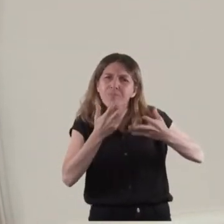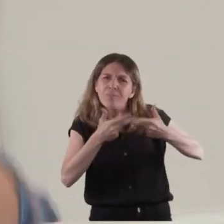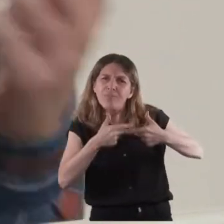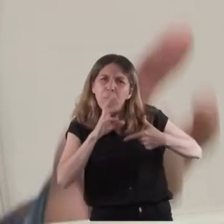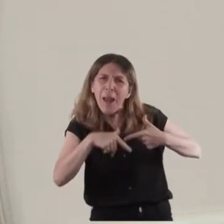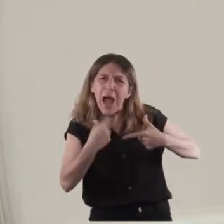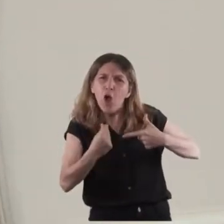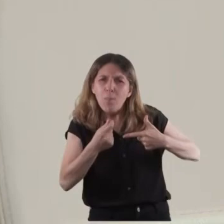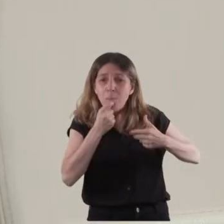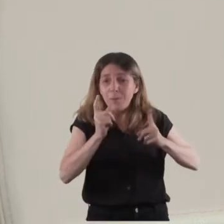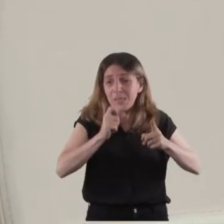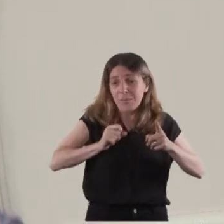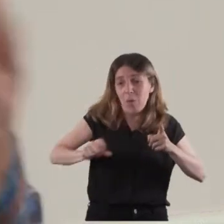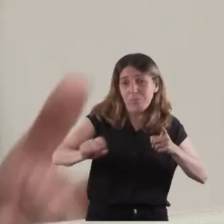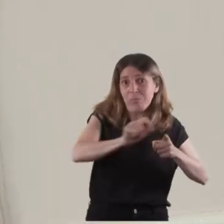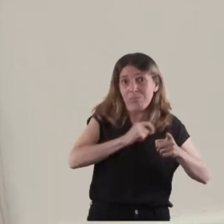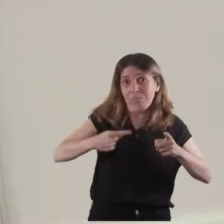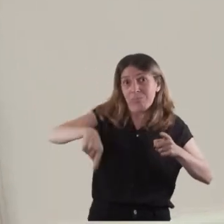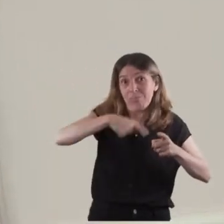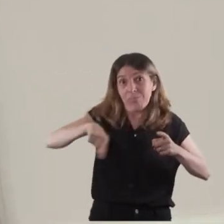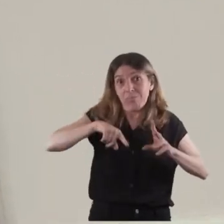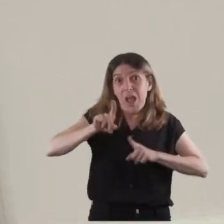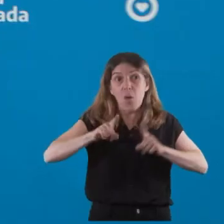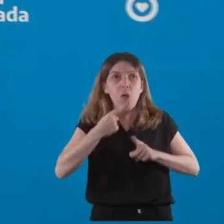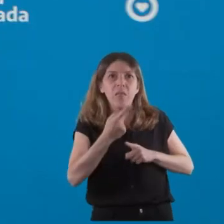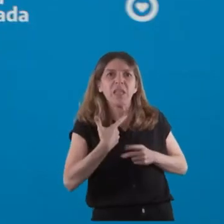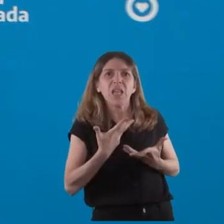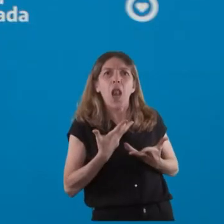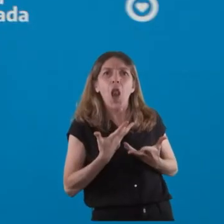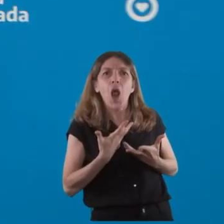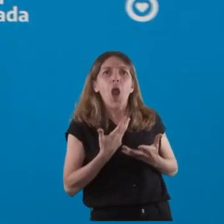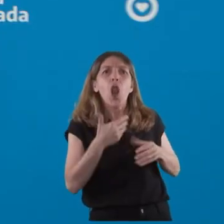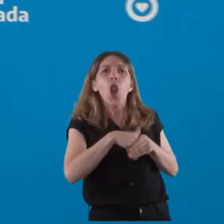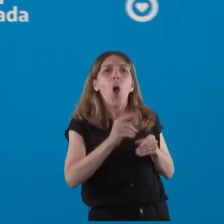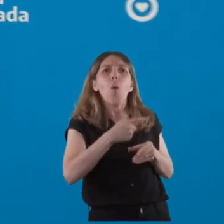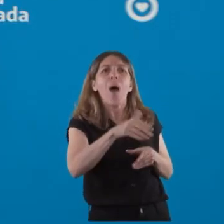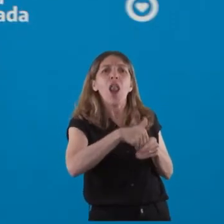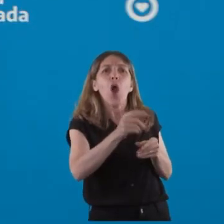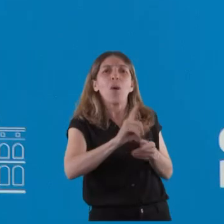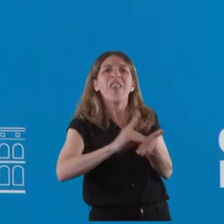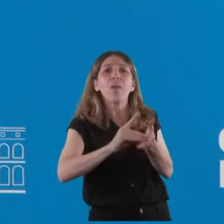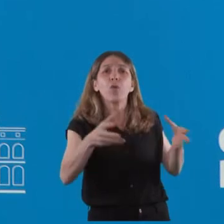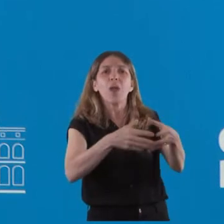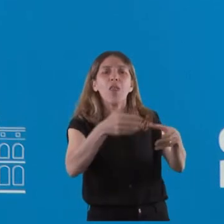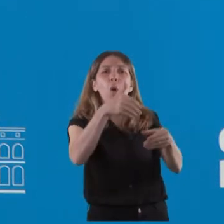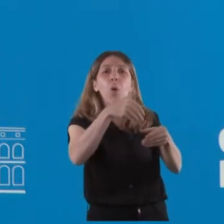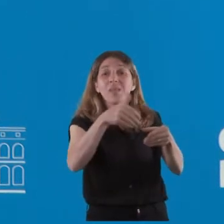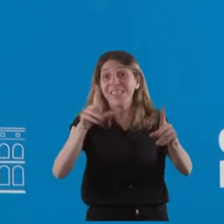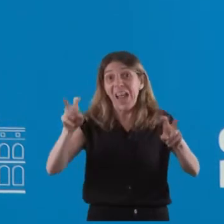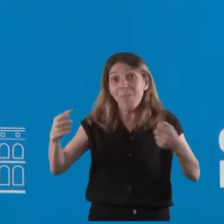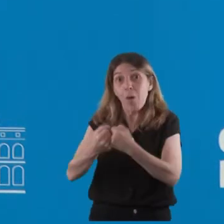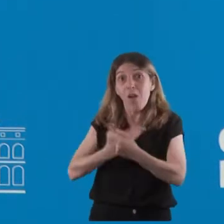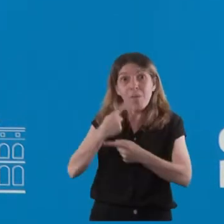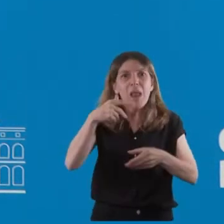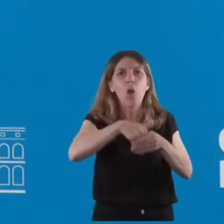ya manifiestan públicamente que se van a abstener en una posible votación en diputados con la primera muy